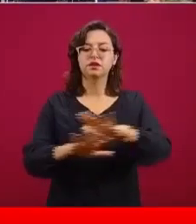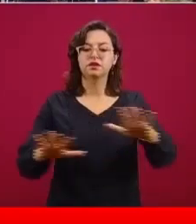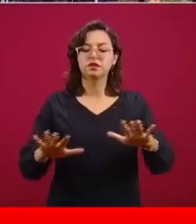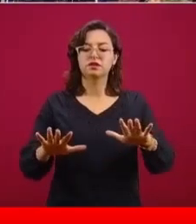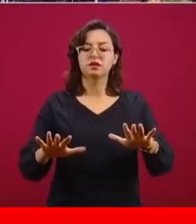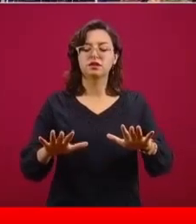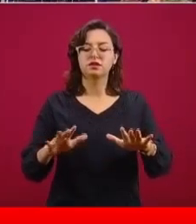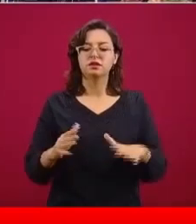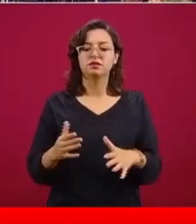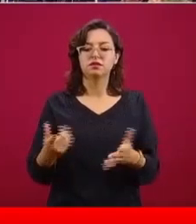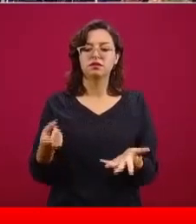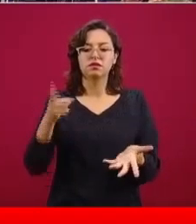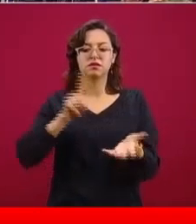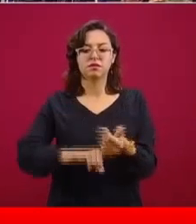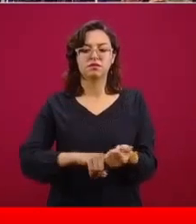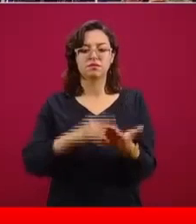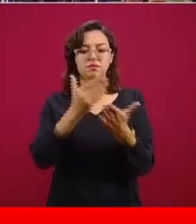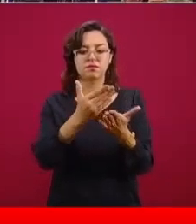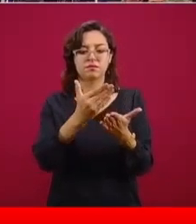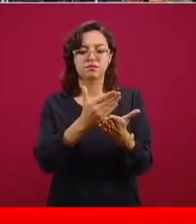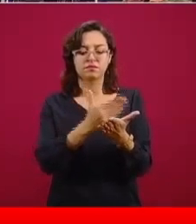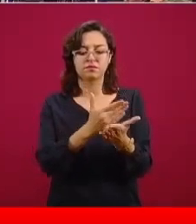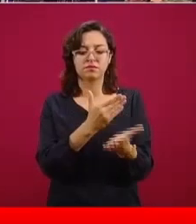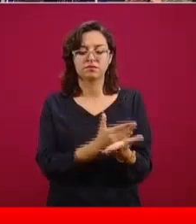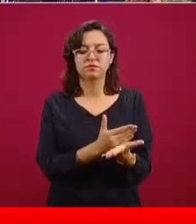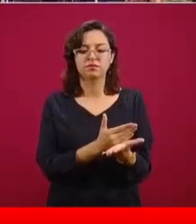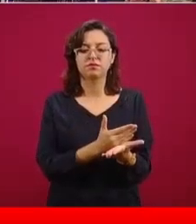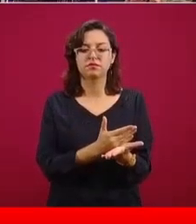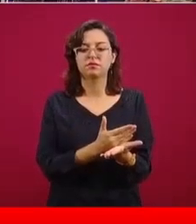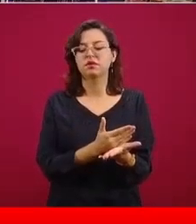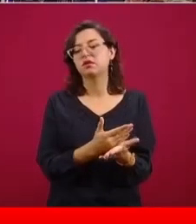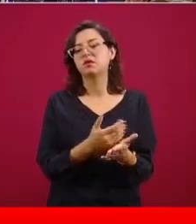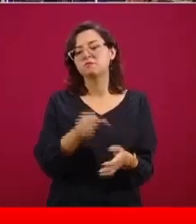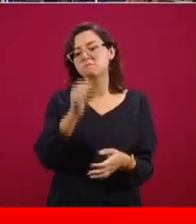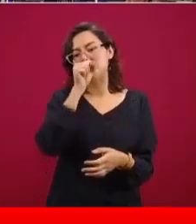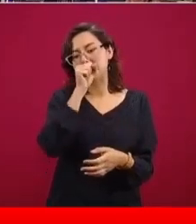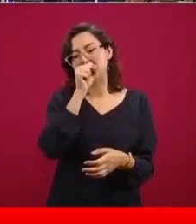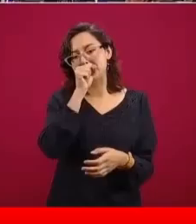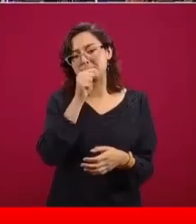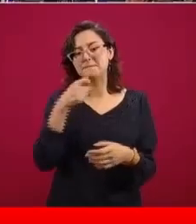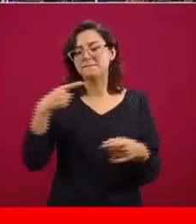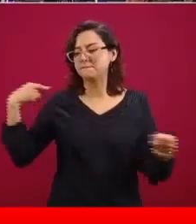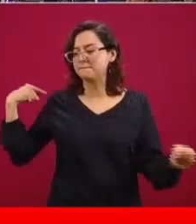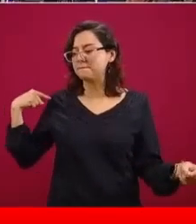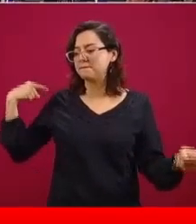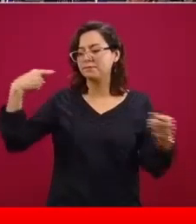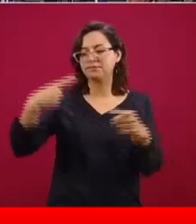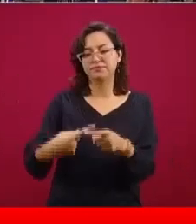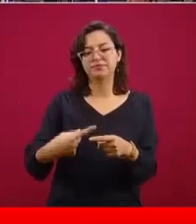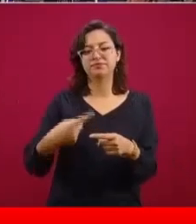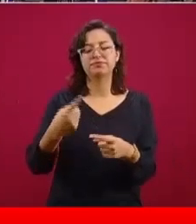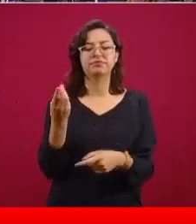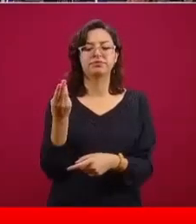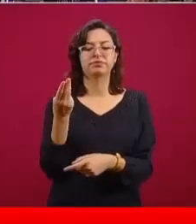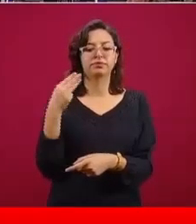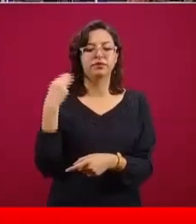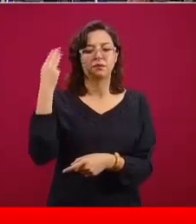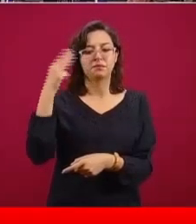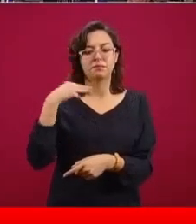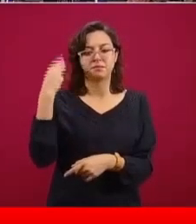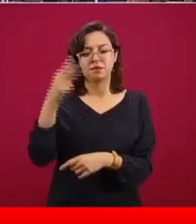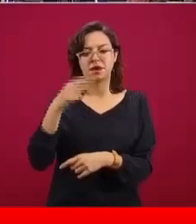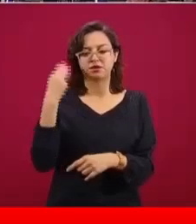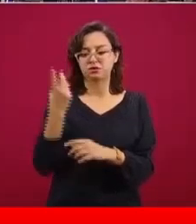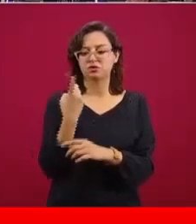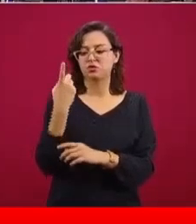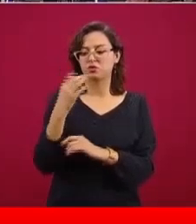que contiene a datos datos hasta fines del mes de marzo ya saben